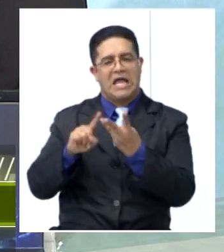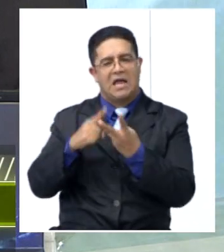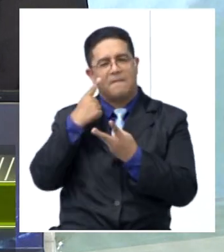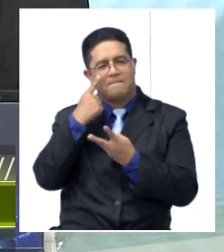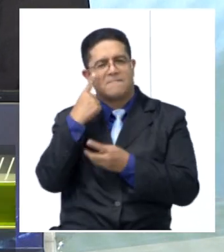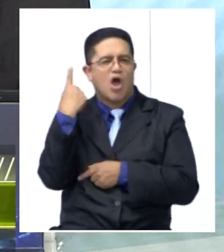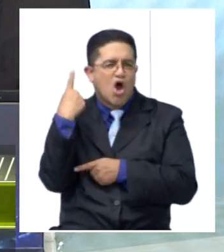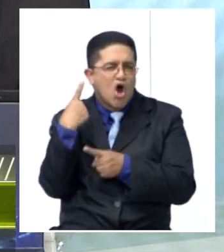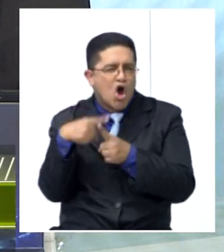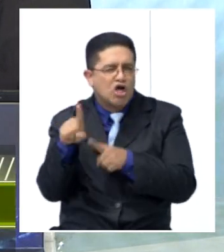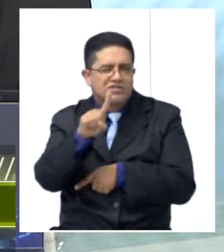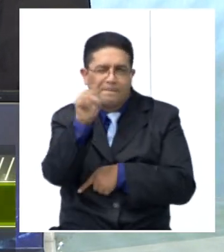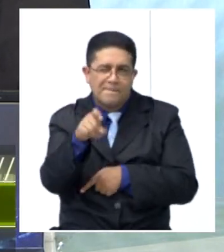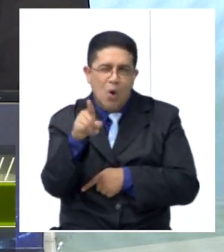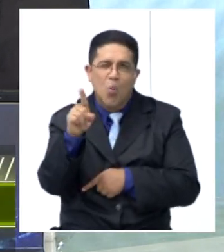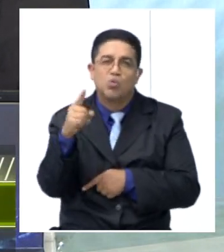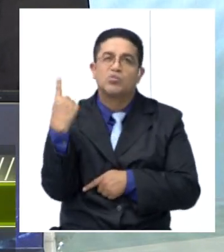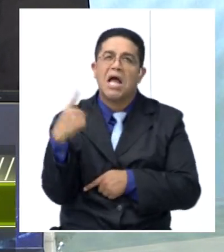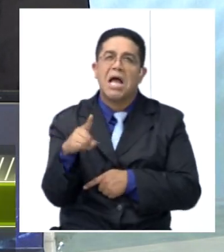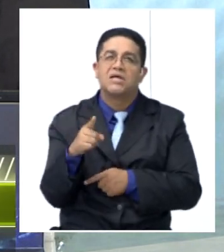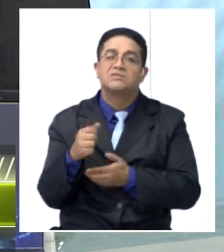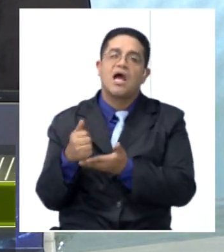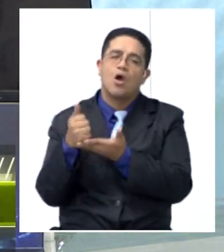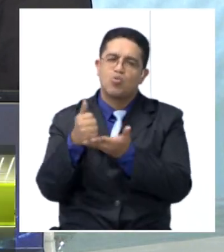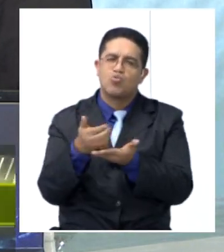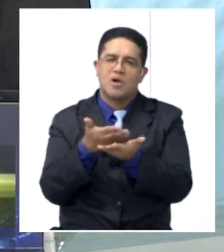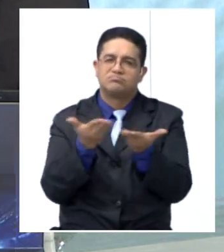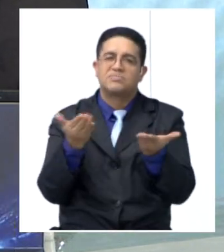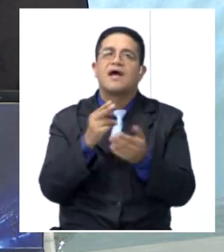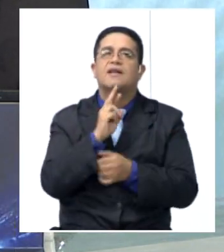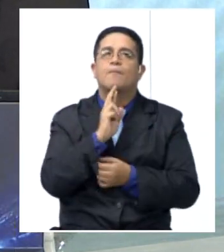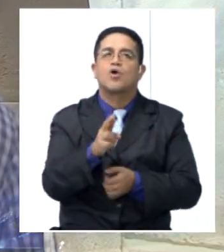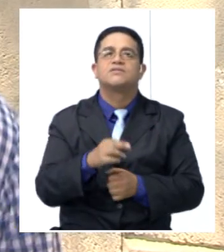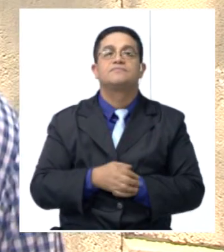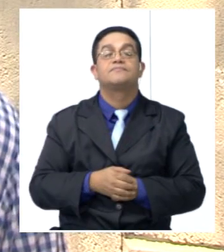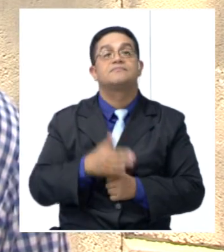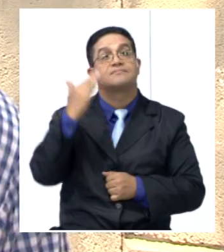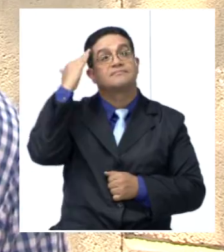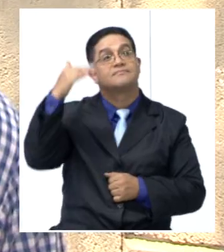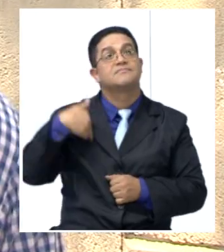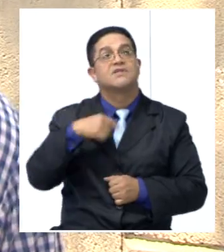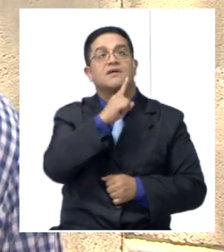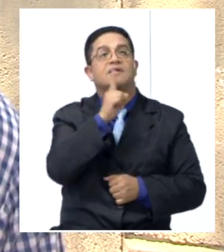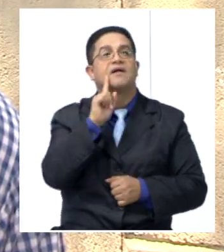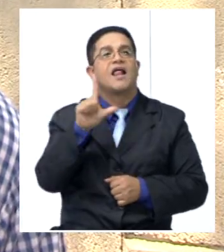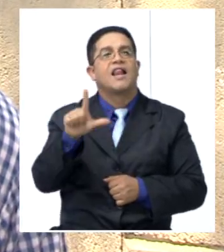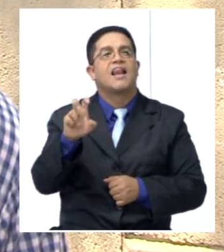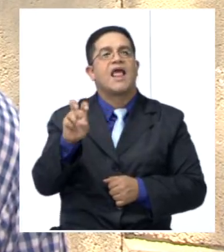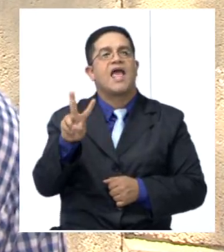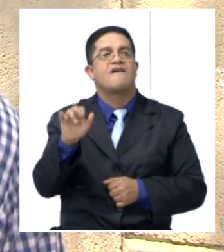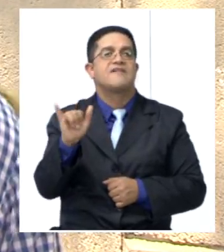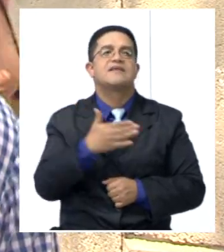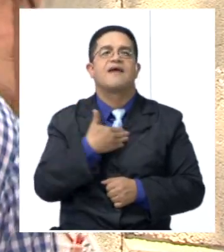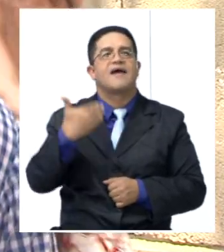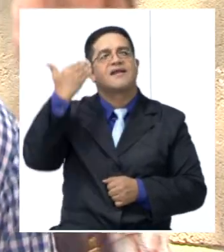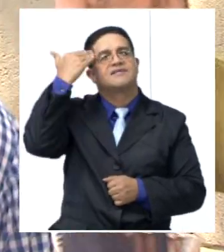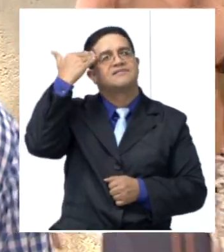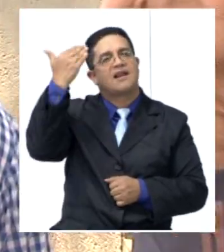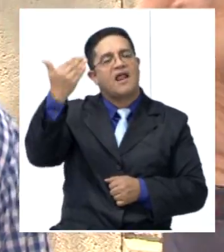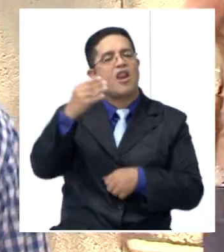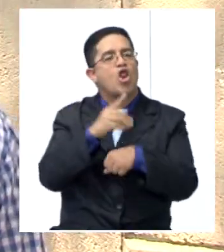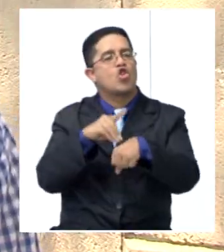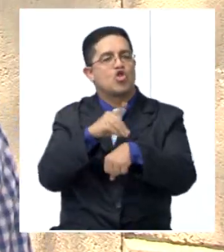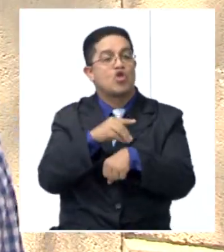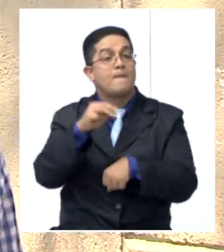otra pregunta para ayudar a responderle a la audiencia. Hola, mi nombre es Levi Galindo y quería saludar al doctor Luis Madrid